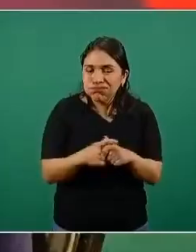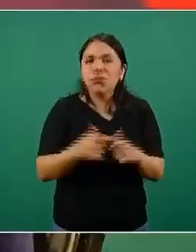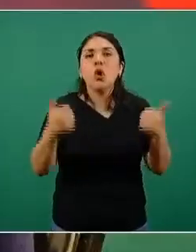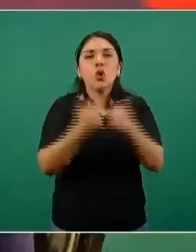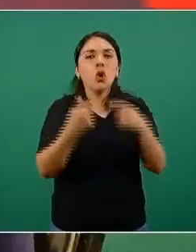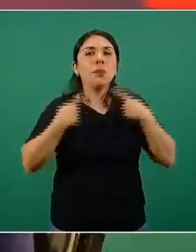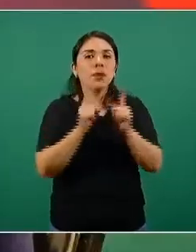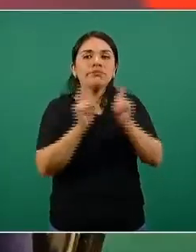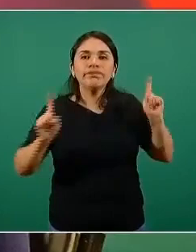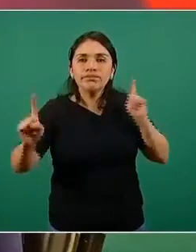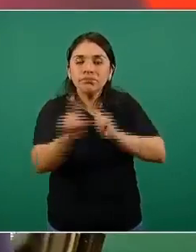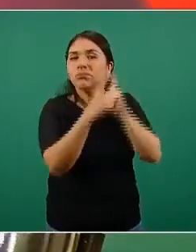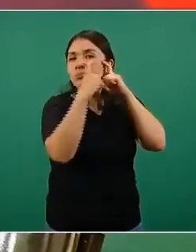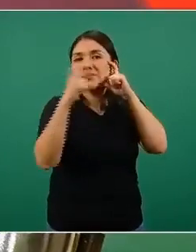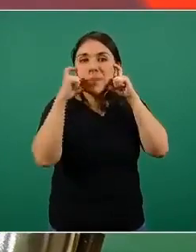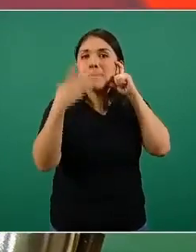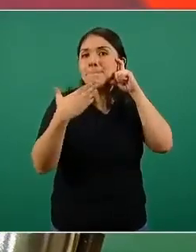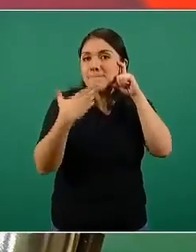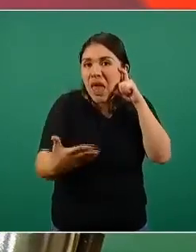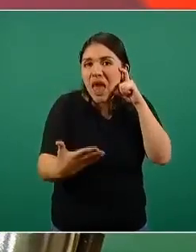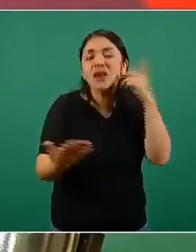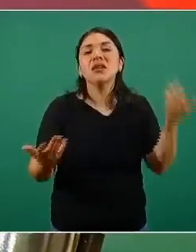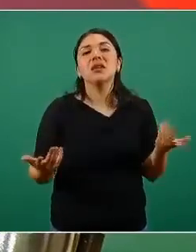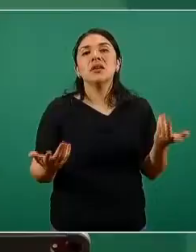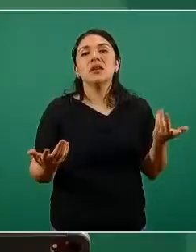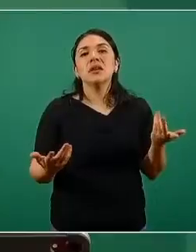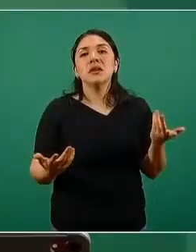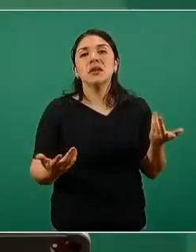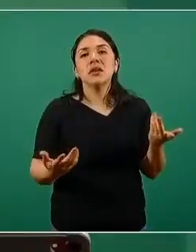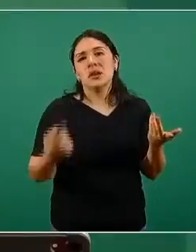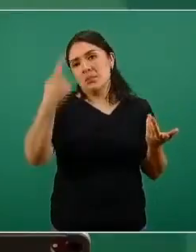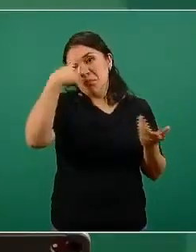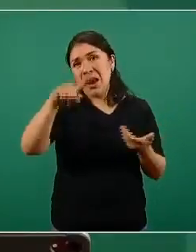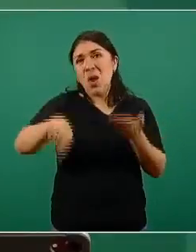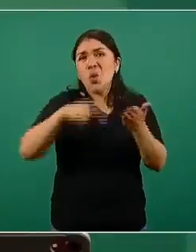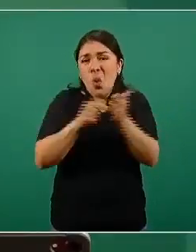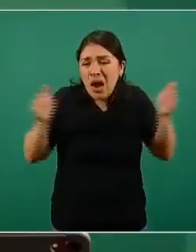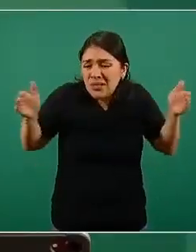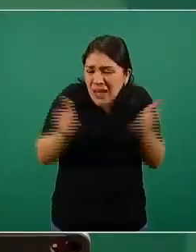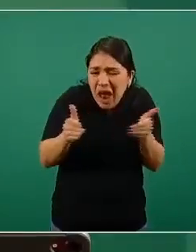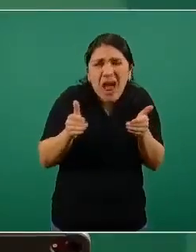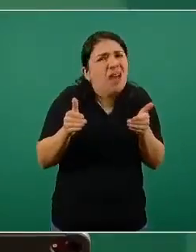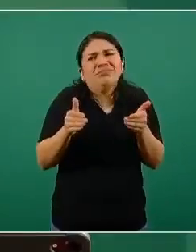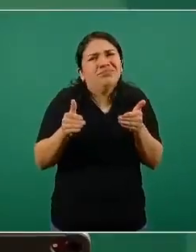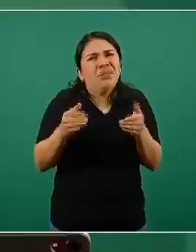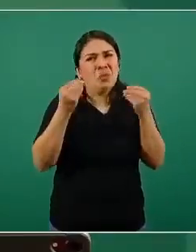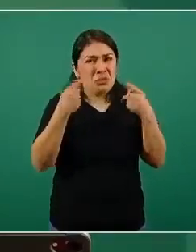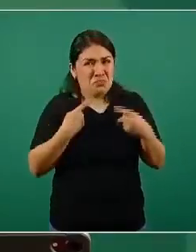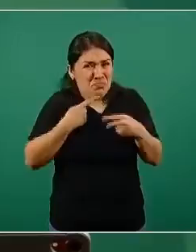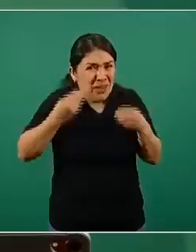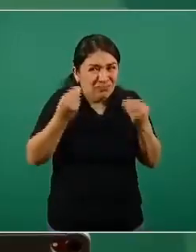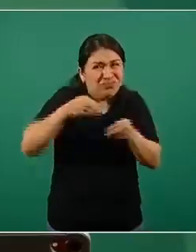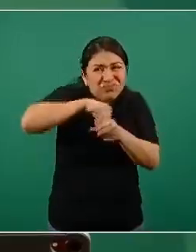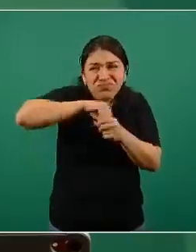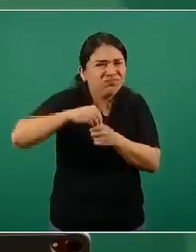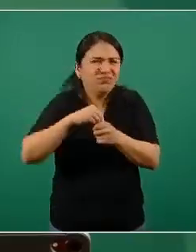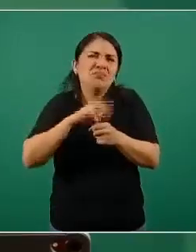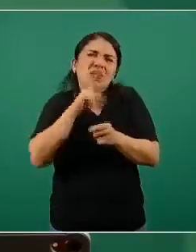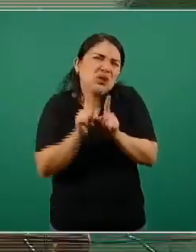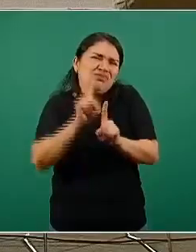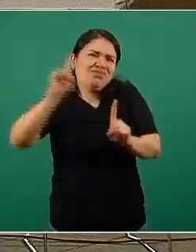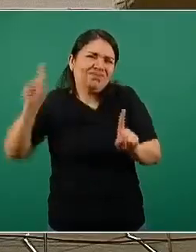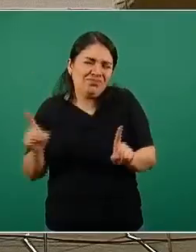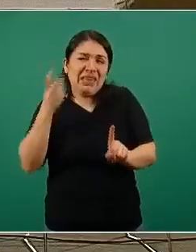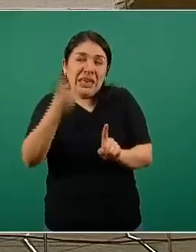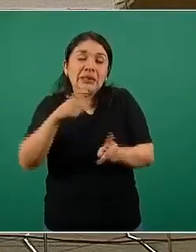uso de cubrebocas correcto, de manera evitar espacios conglomerados, porque solo así vamos a hacer que esta tendencia